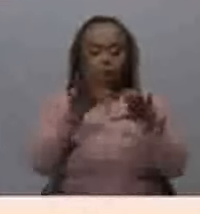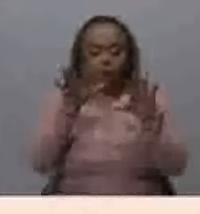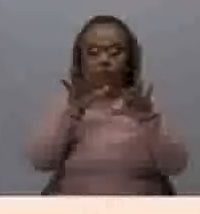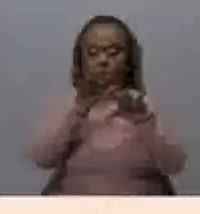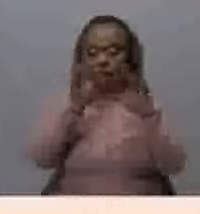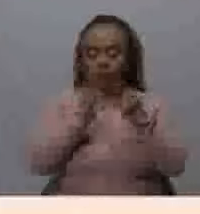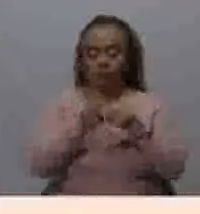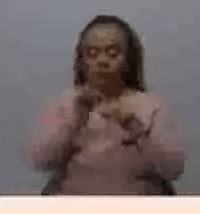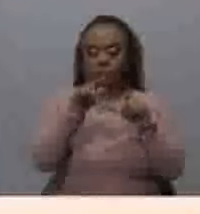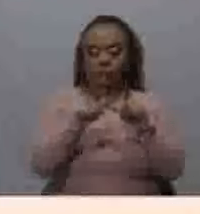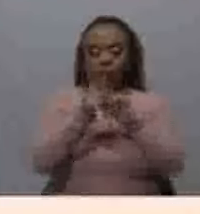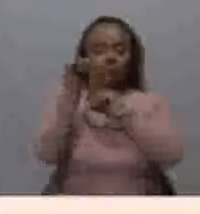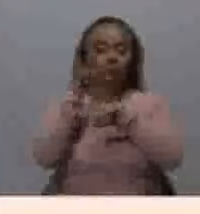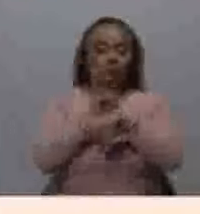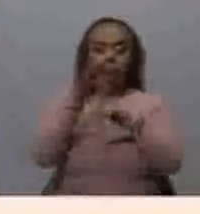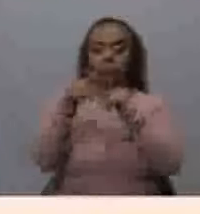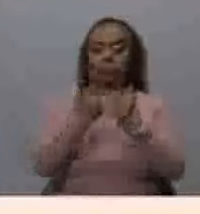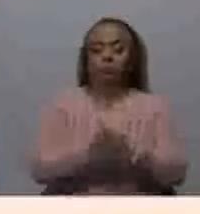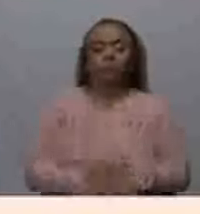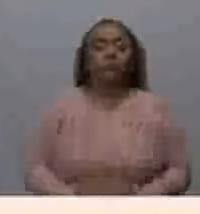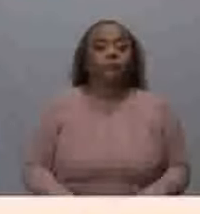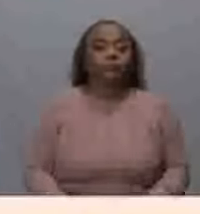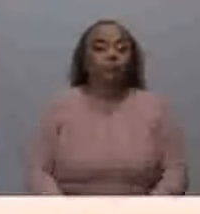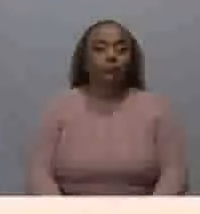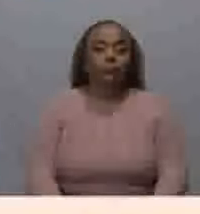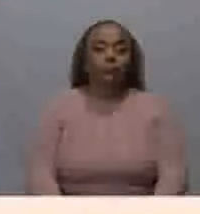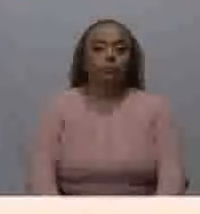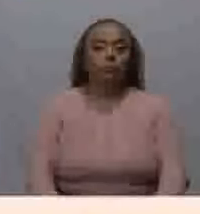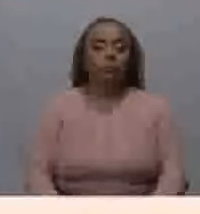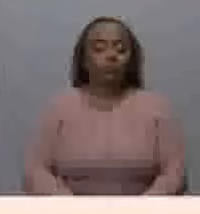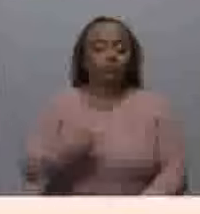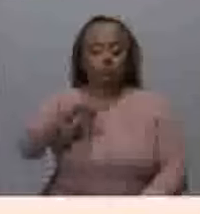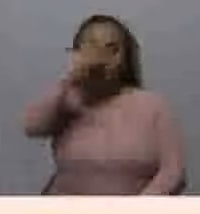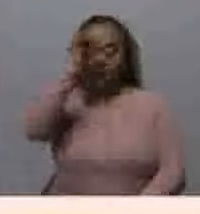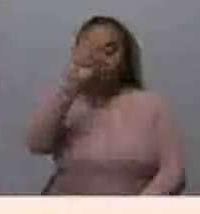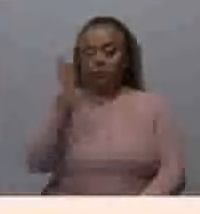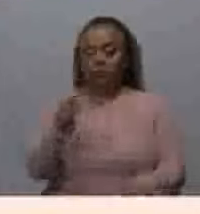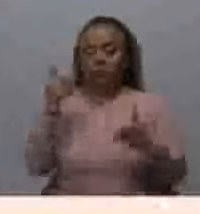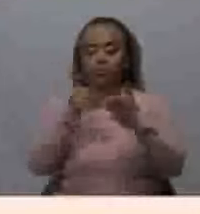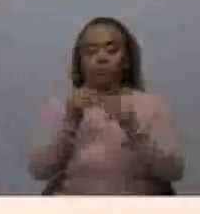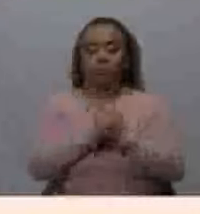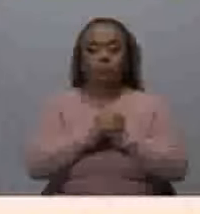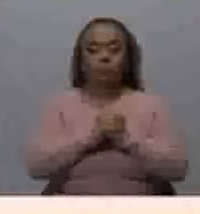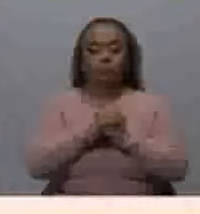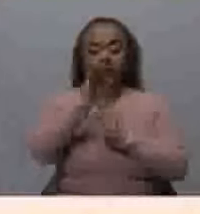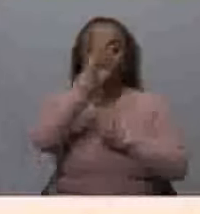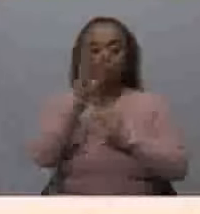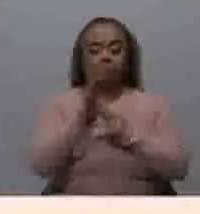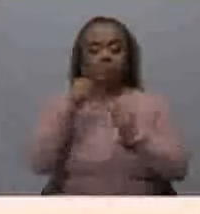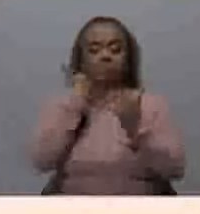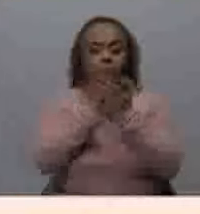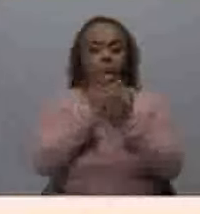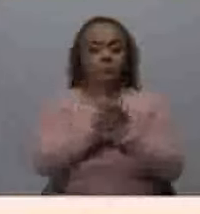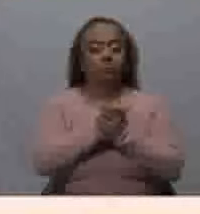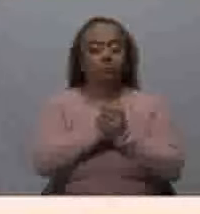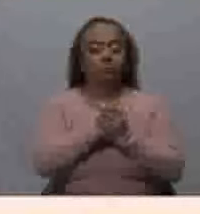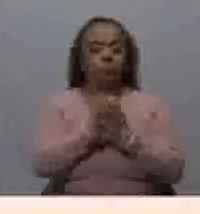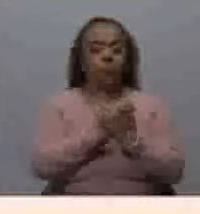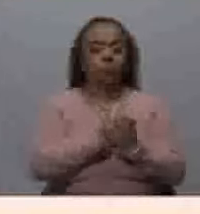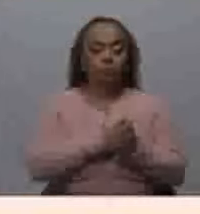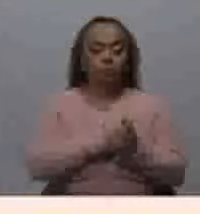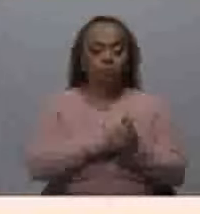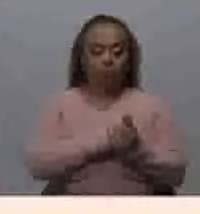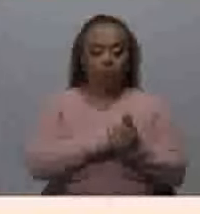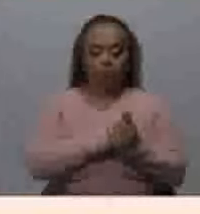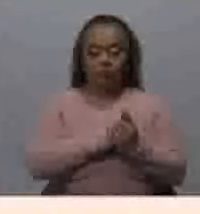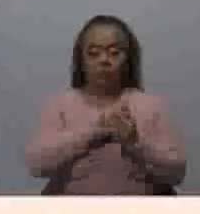El aeropuerto, el estadio, todo sí, quedó muy sí, cerca. Exactamente. Incluso creo que Brasil también quedó cerca, ¿verdad? Brasil que llega en... dentro de un